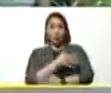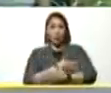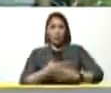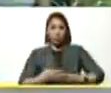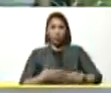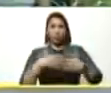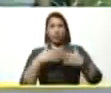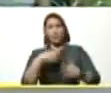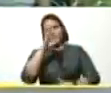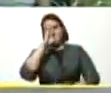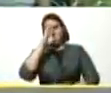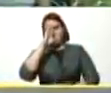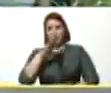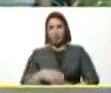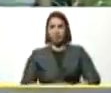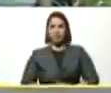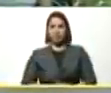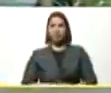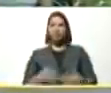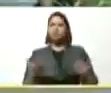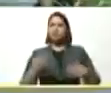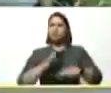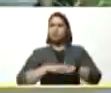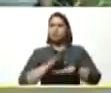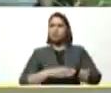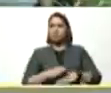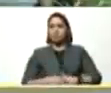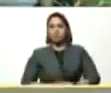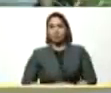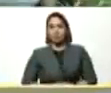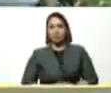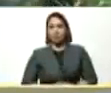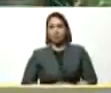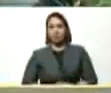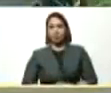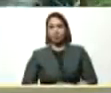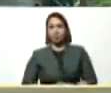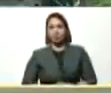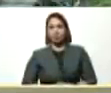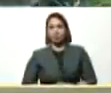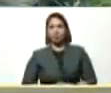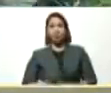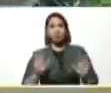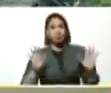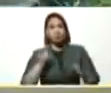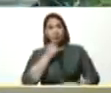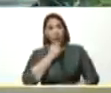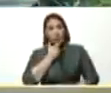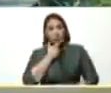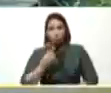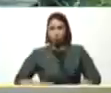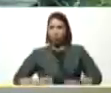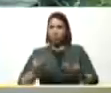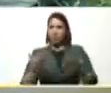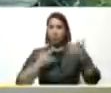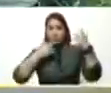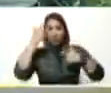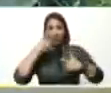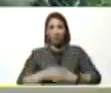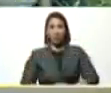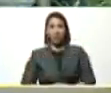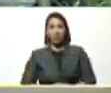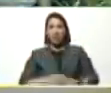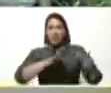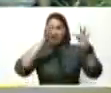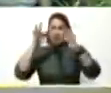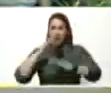Barinas. ¿Qué les parece? ¿Ah? Sería bonito, ¿verdad? Un regalo a Chávez, a su legado, a